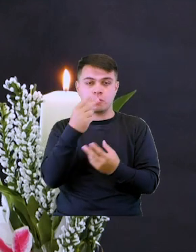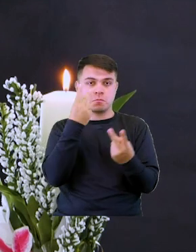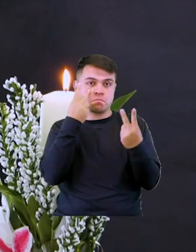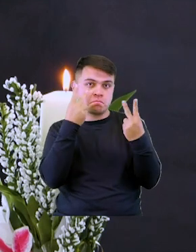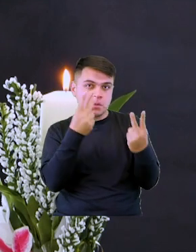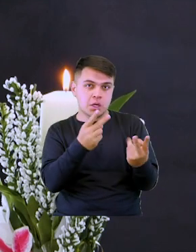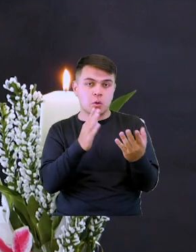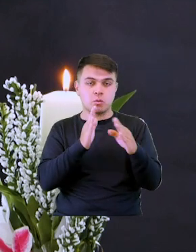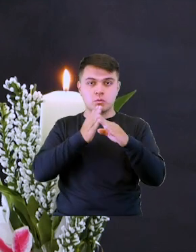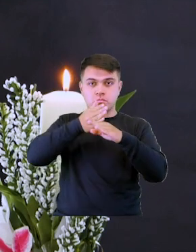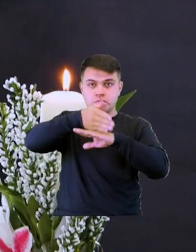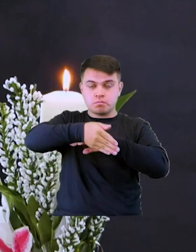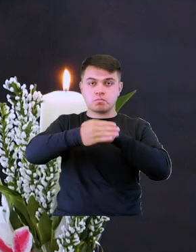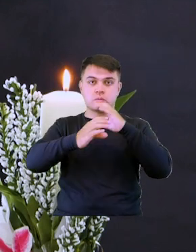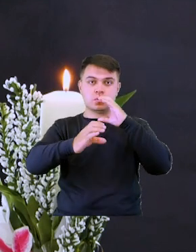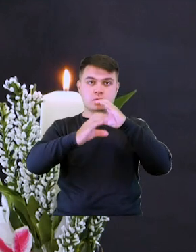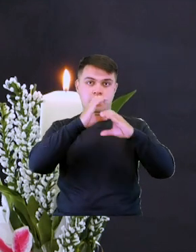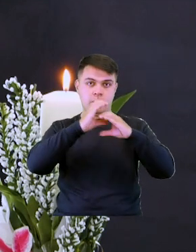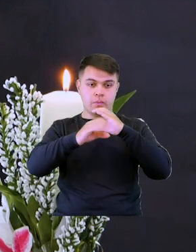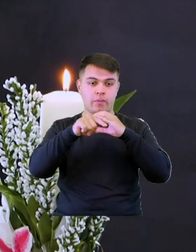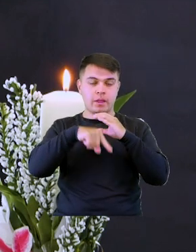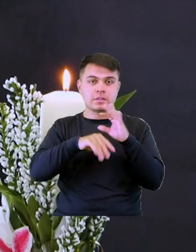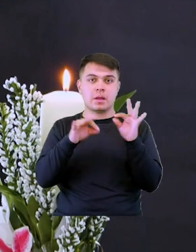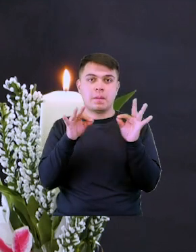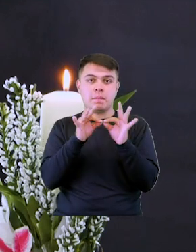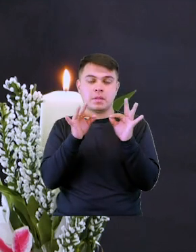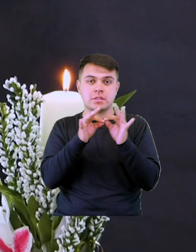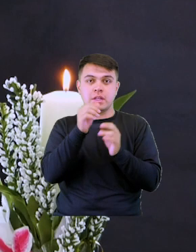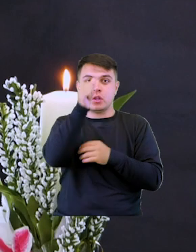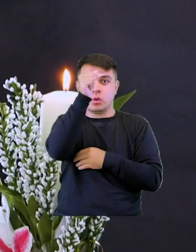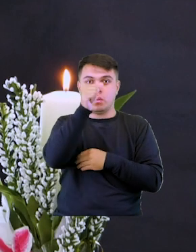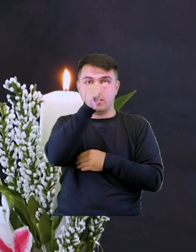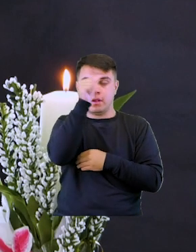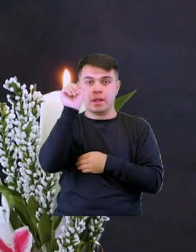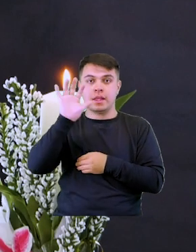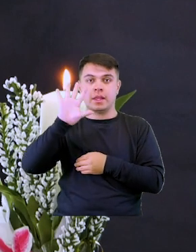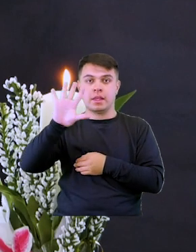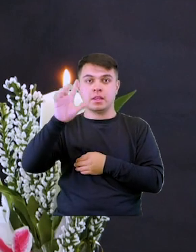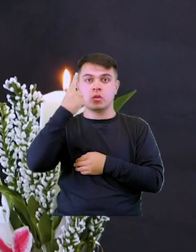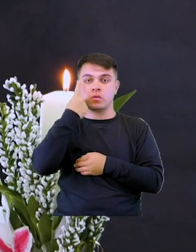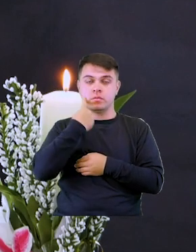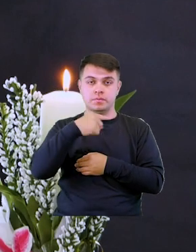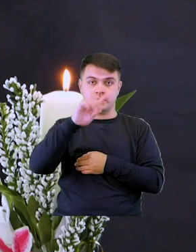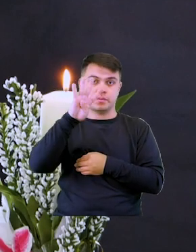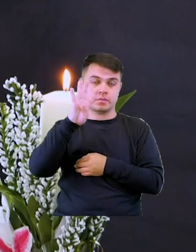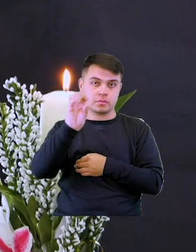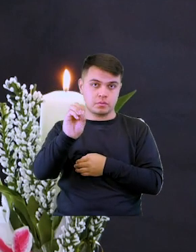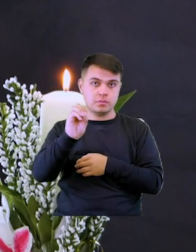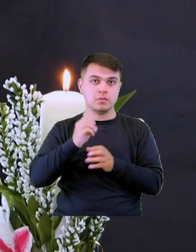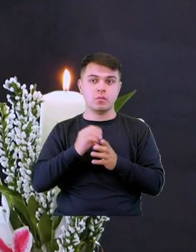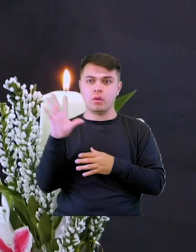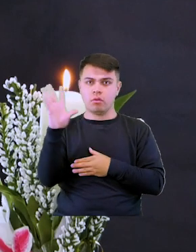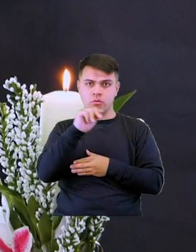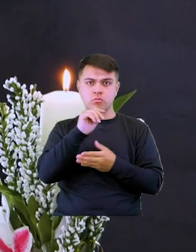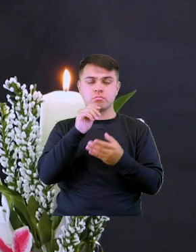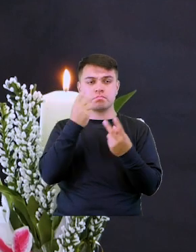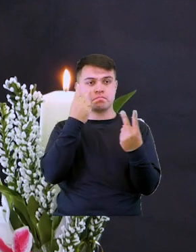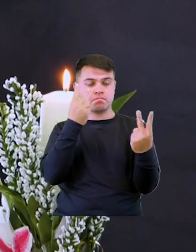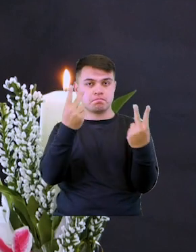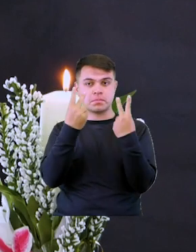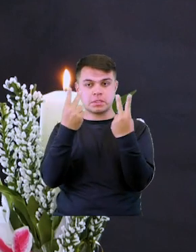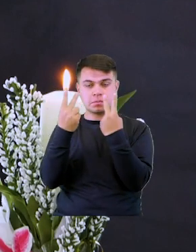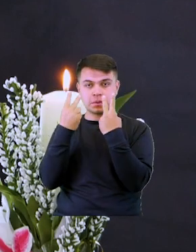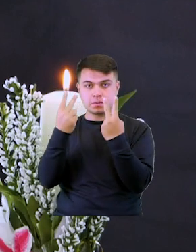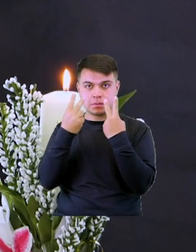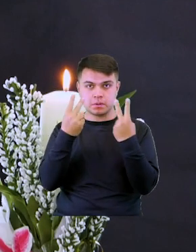través de los medios de comunicación en esta misa dominical del quinto domingo de Cuaresma y a todos los que han